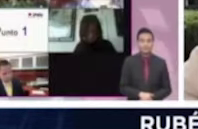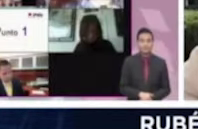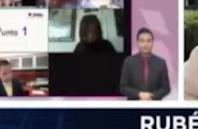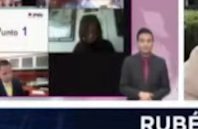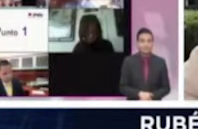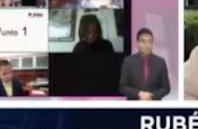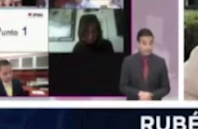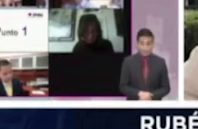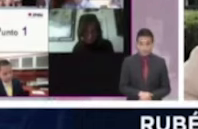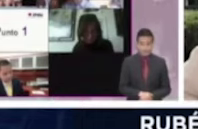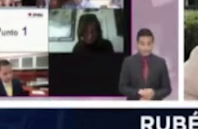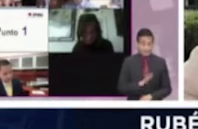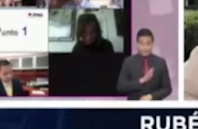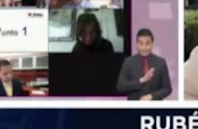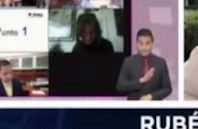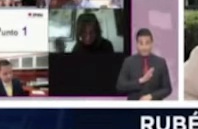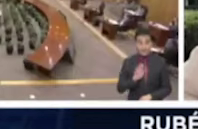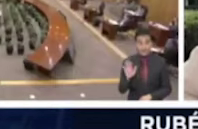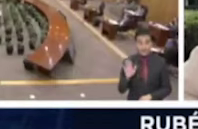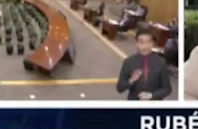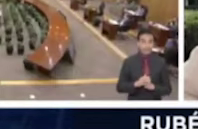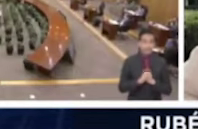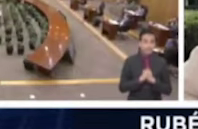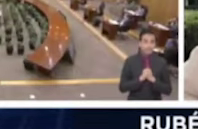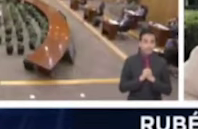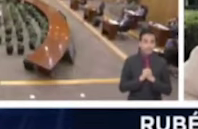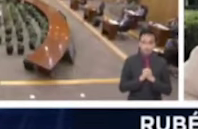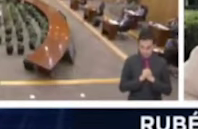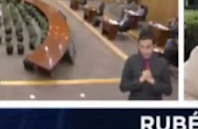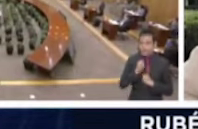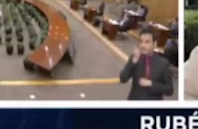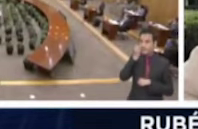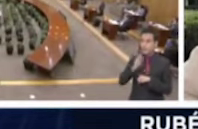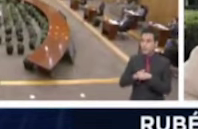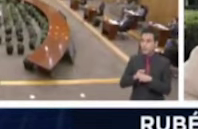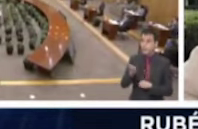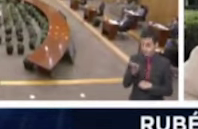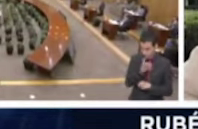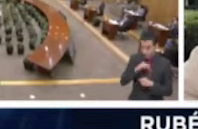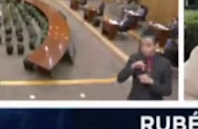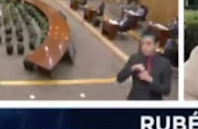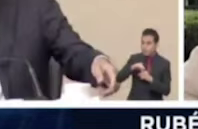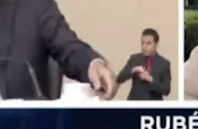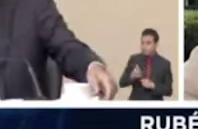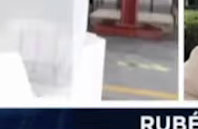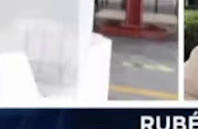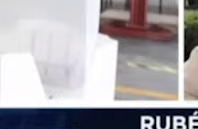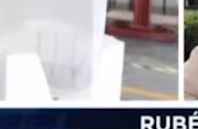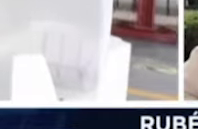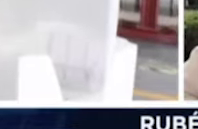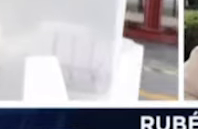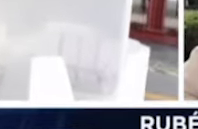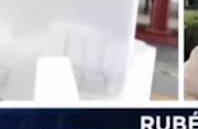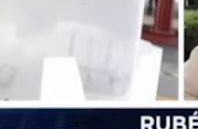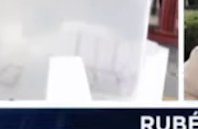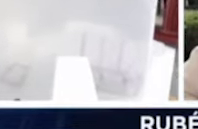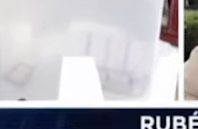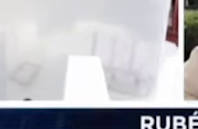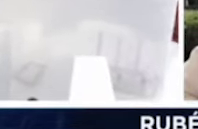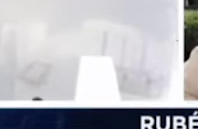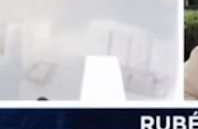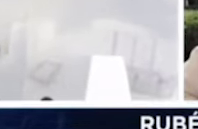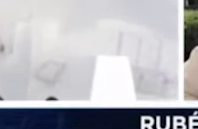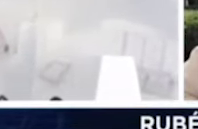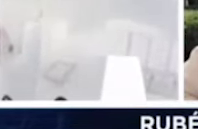su votación, digamos. ¿Qué es lo que pasa en el PREP? Bueno, pues el PREP es un sistema por el cual el resultado de